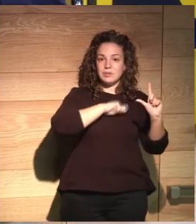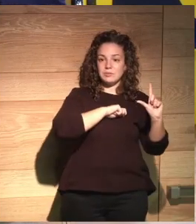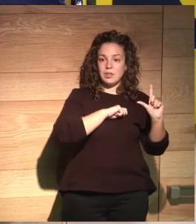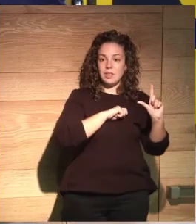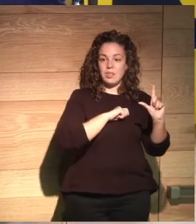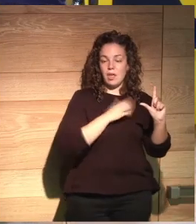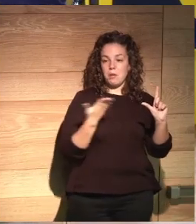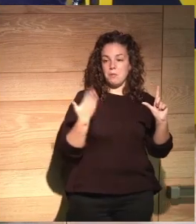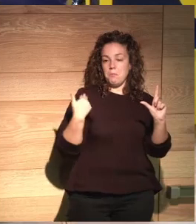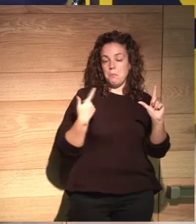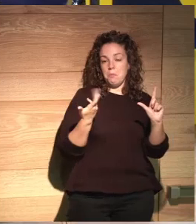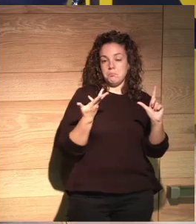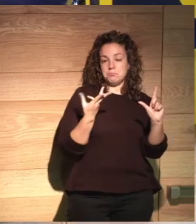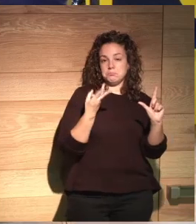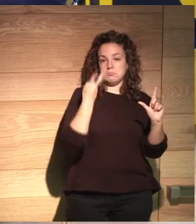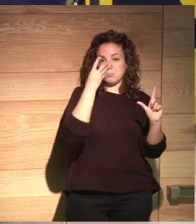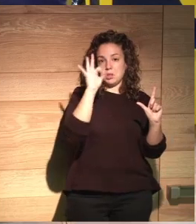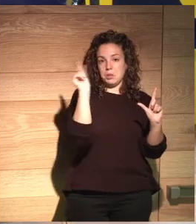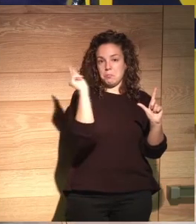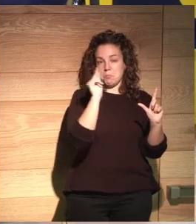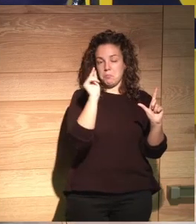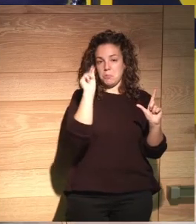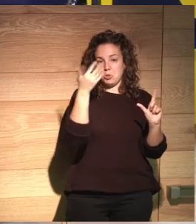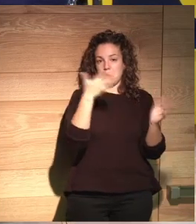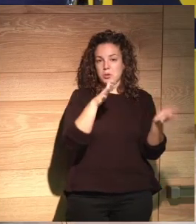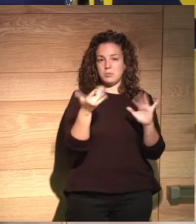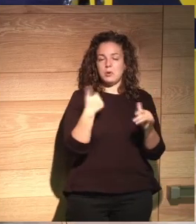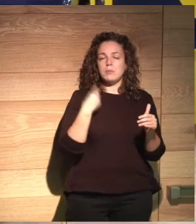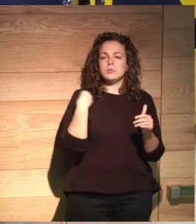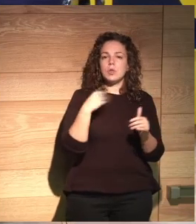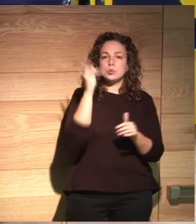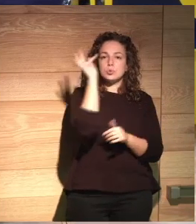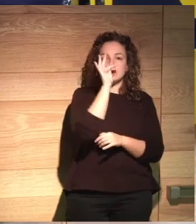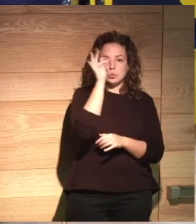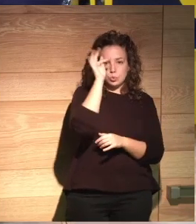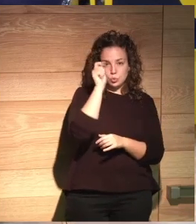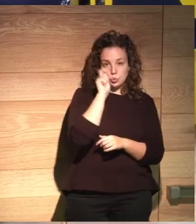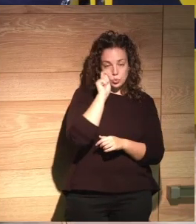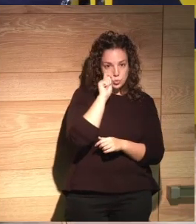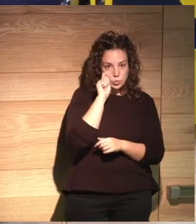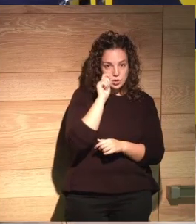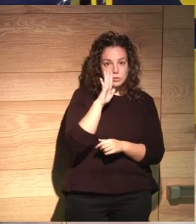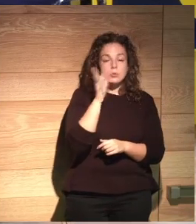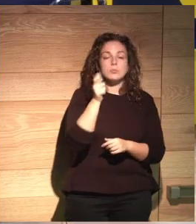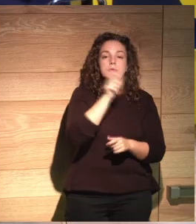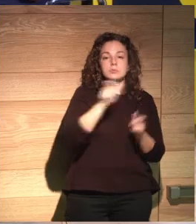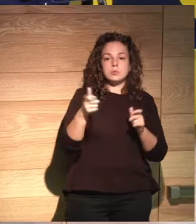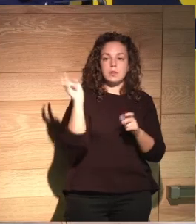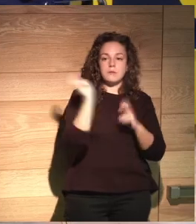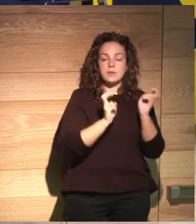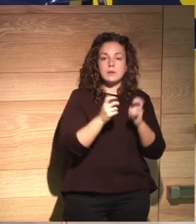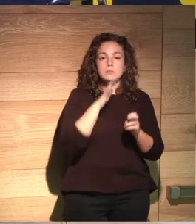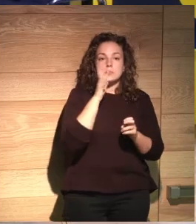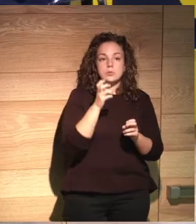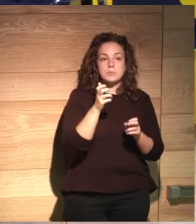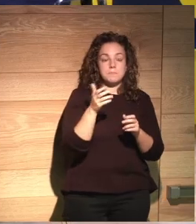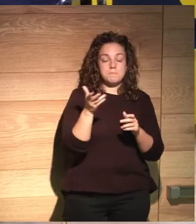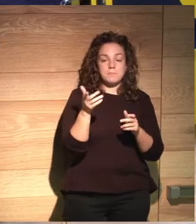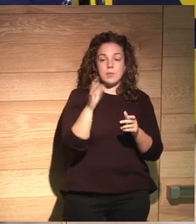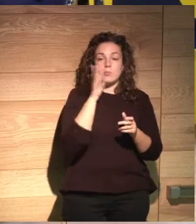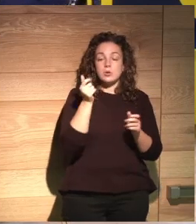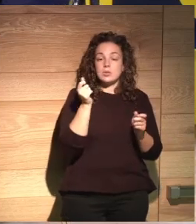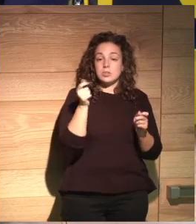una media hora y el turismo el turismo también crea una fractura entre la parte de los ciudadanos activistas y la ur en el